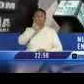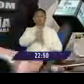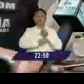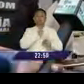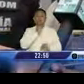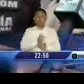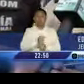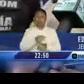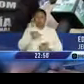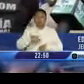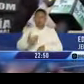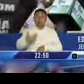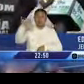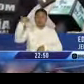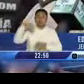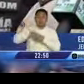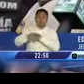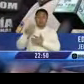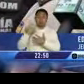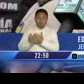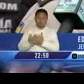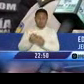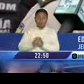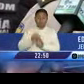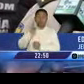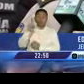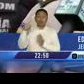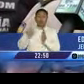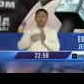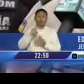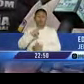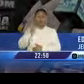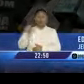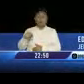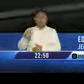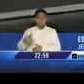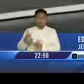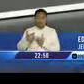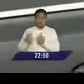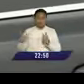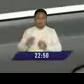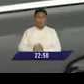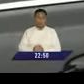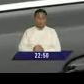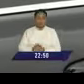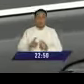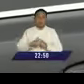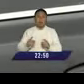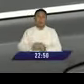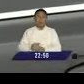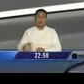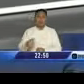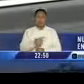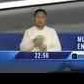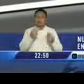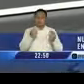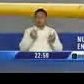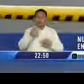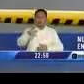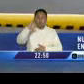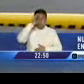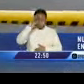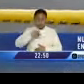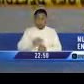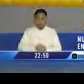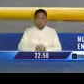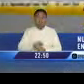registra antecedentes penales 2021 y se encontraba con medidas cautelares. Sin embargo, no contaron con el rápido actuar de la policía,